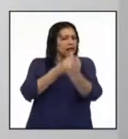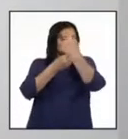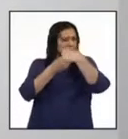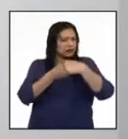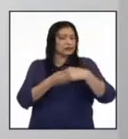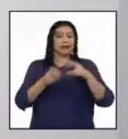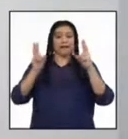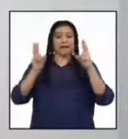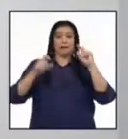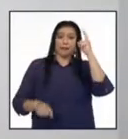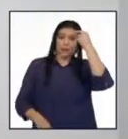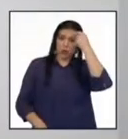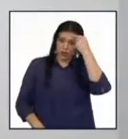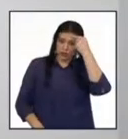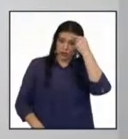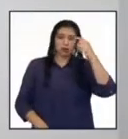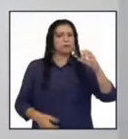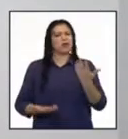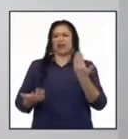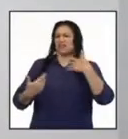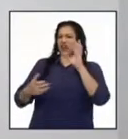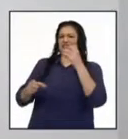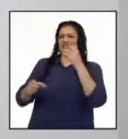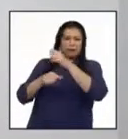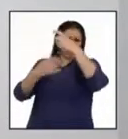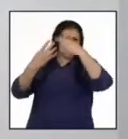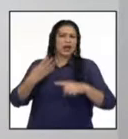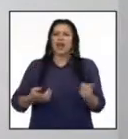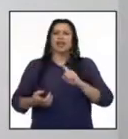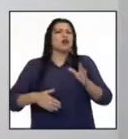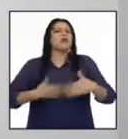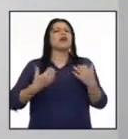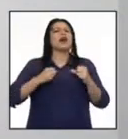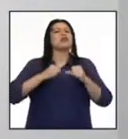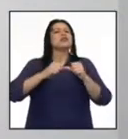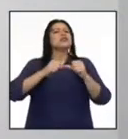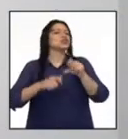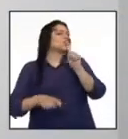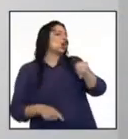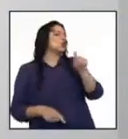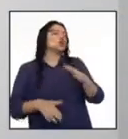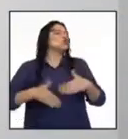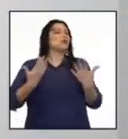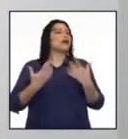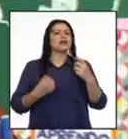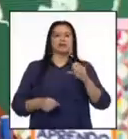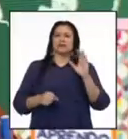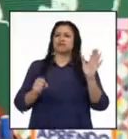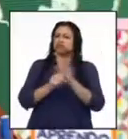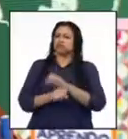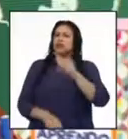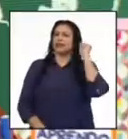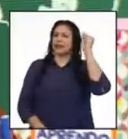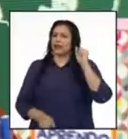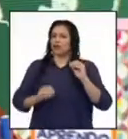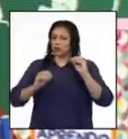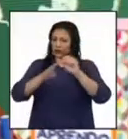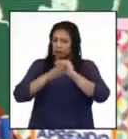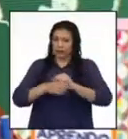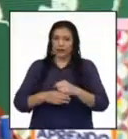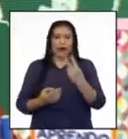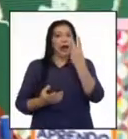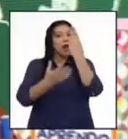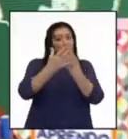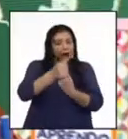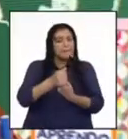incursionar en política, y no había razón para seguirla privando de la plenitud de derechos. Ambas fuentes